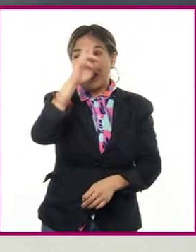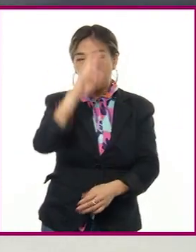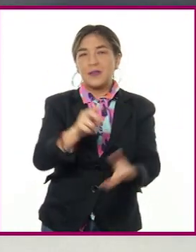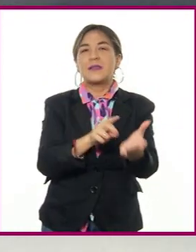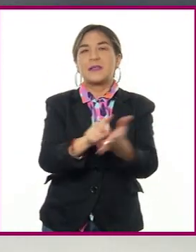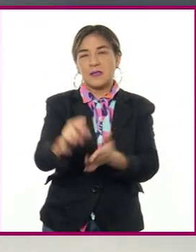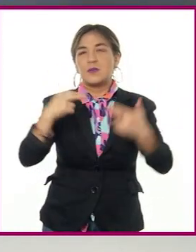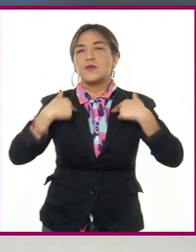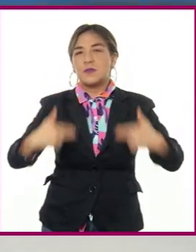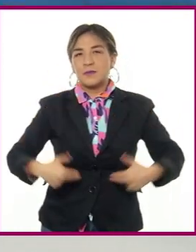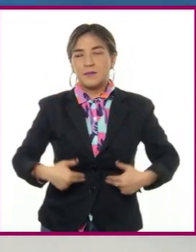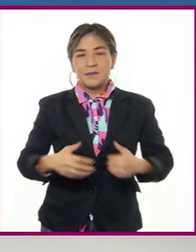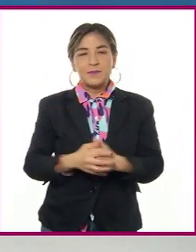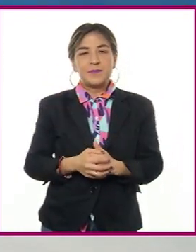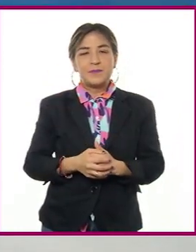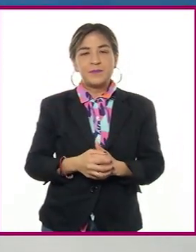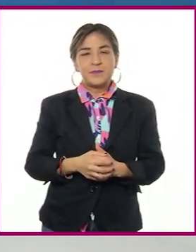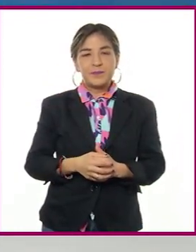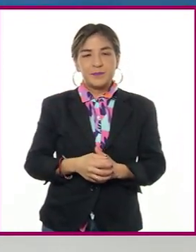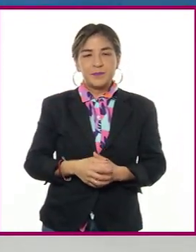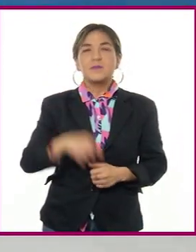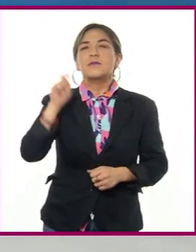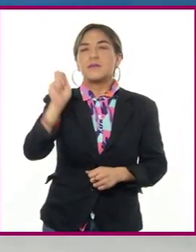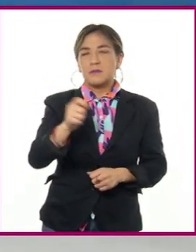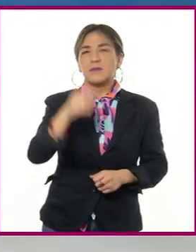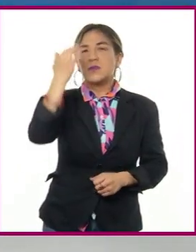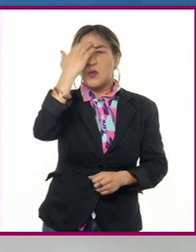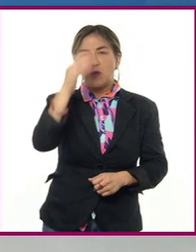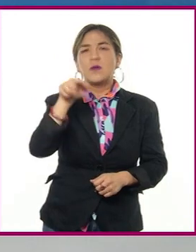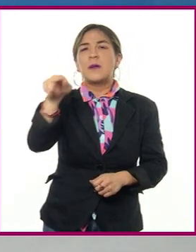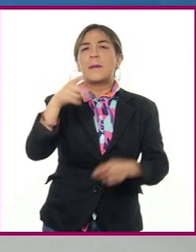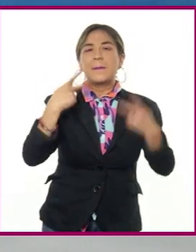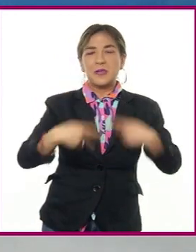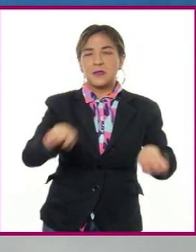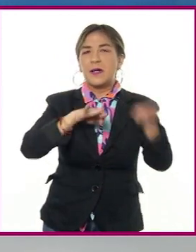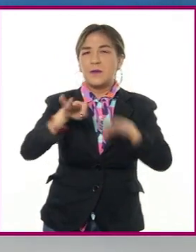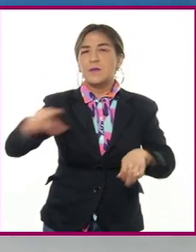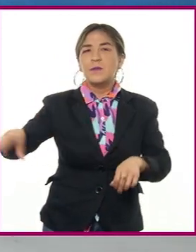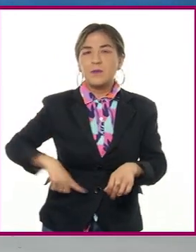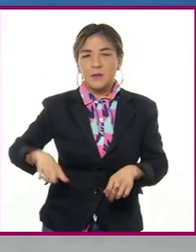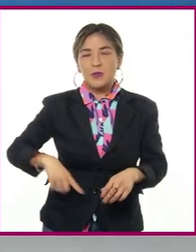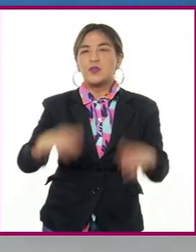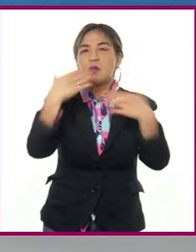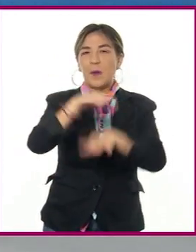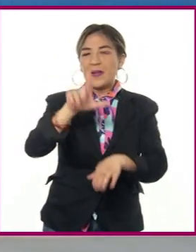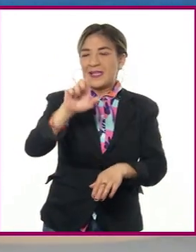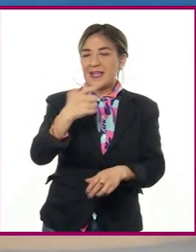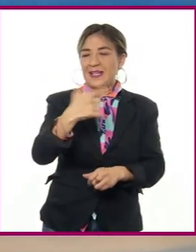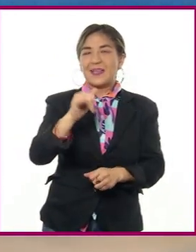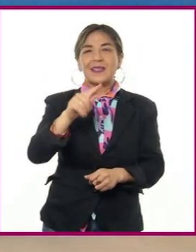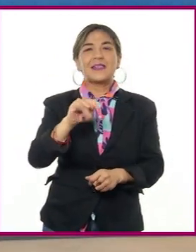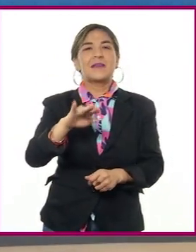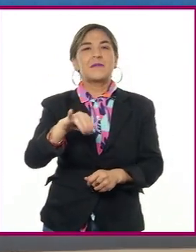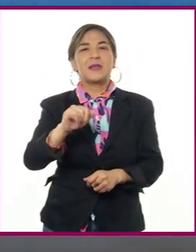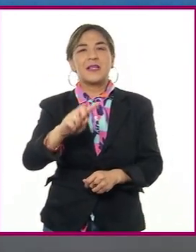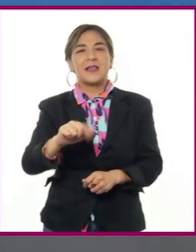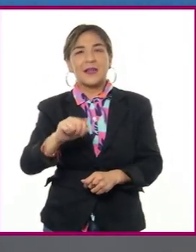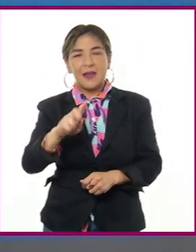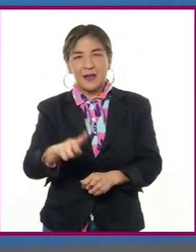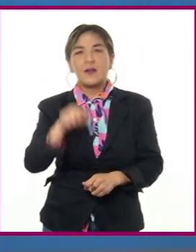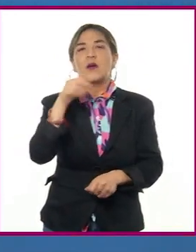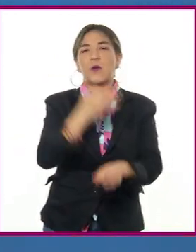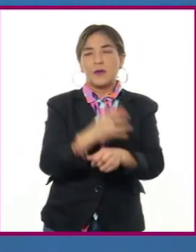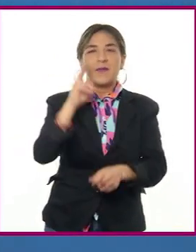humanos. ¿Les gustaría conocer qué piensa un servidor público sobre la legitimidad? Para ello,